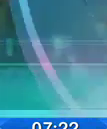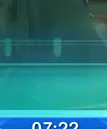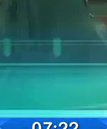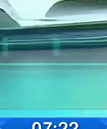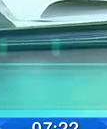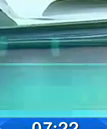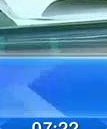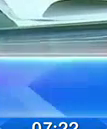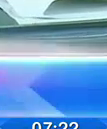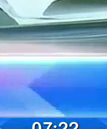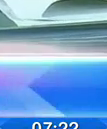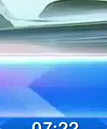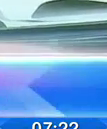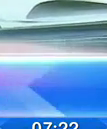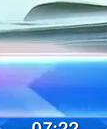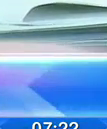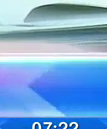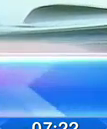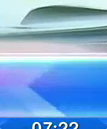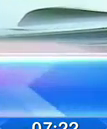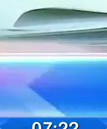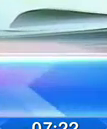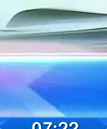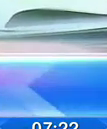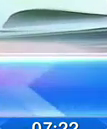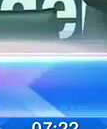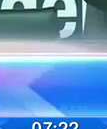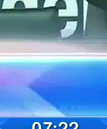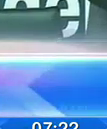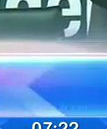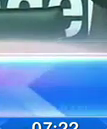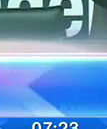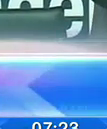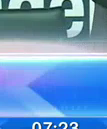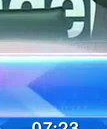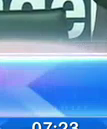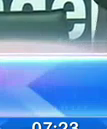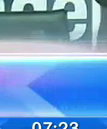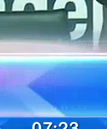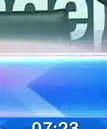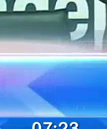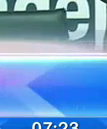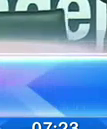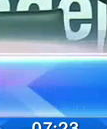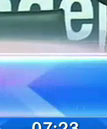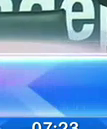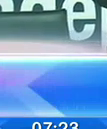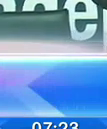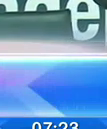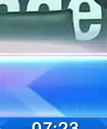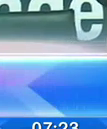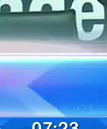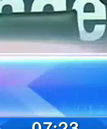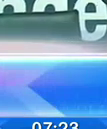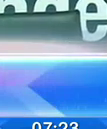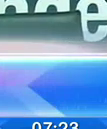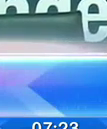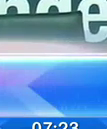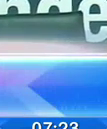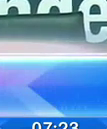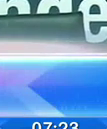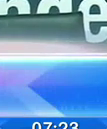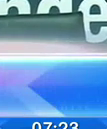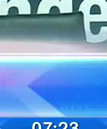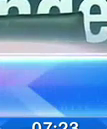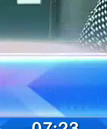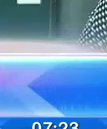A una pausa comercial, pero al retornar les contamos que la judicatura entregó la resolución sobre las sentencias o juzgamiento